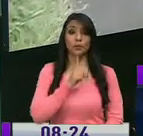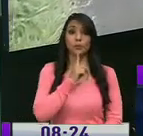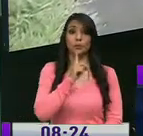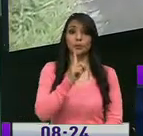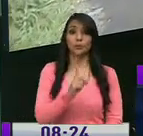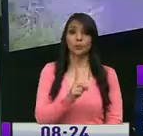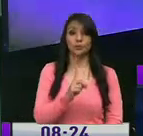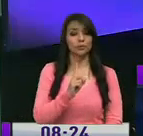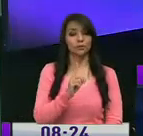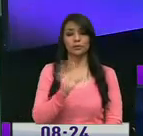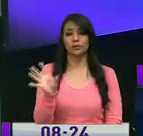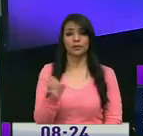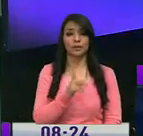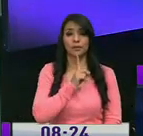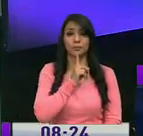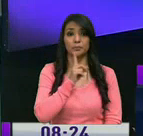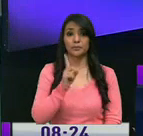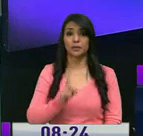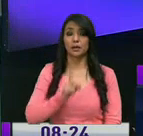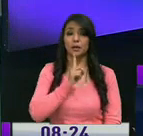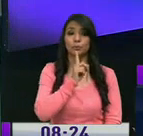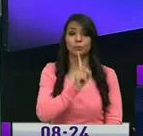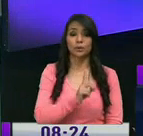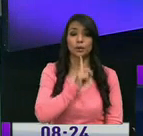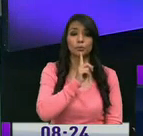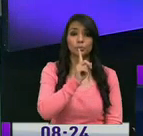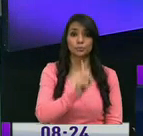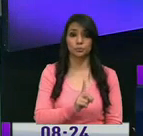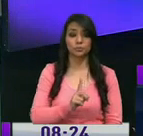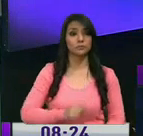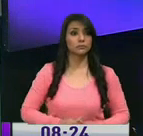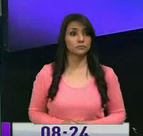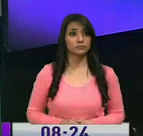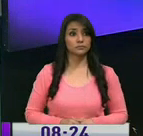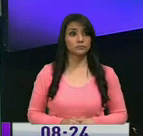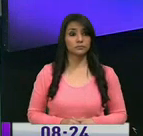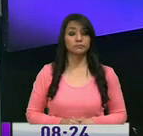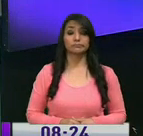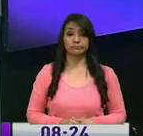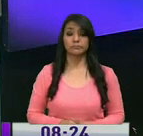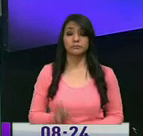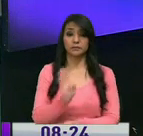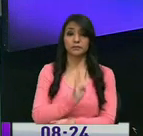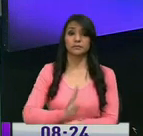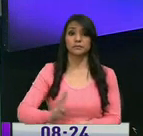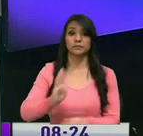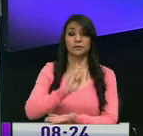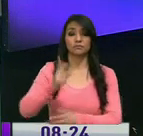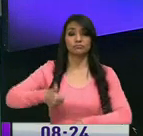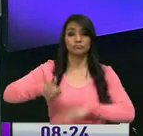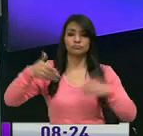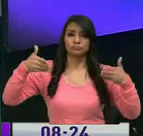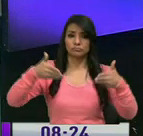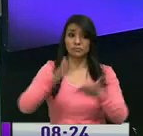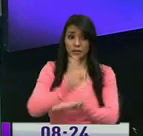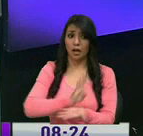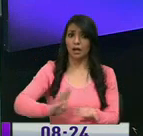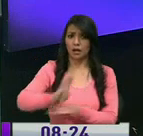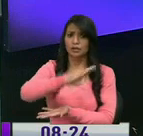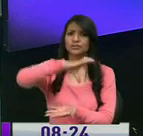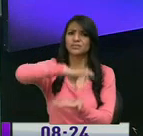yo creo que hay que poner varias velas para que este barrio sea atendido. A mí me da mucha pena, es un barrio